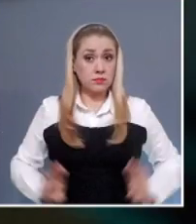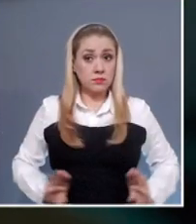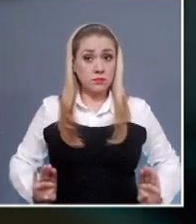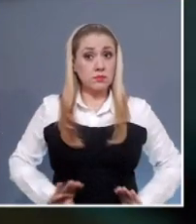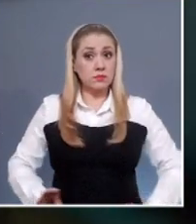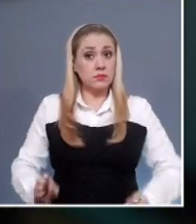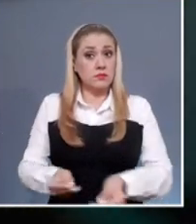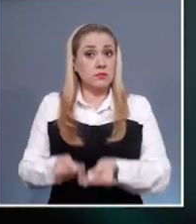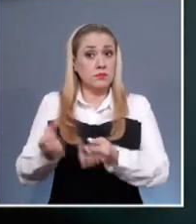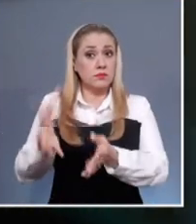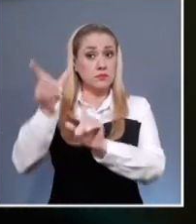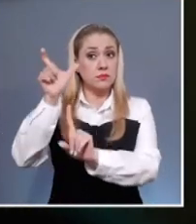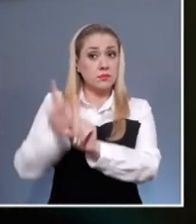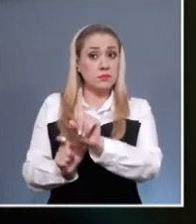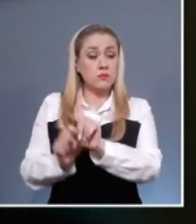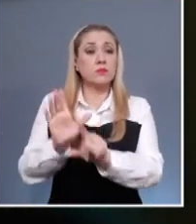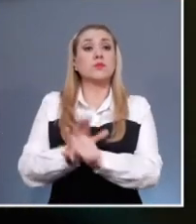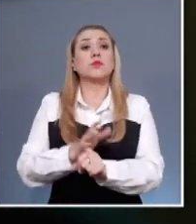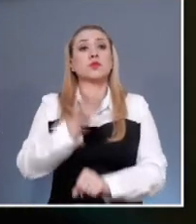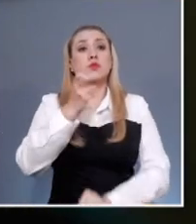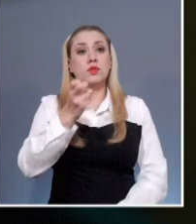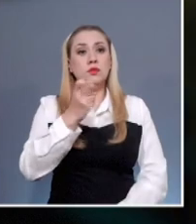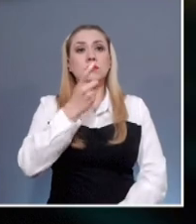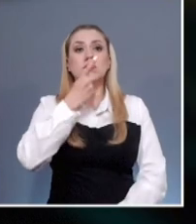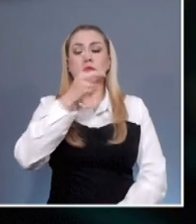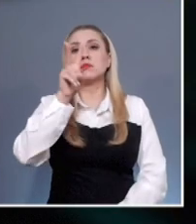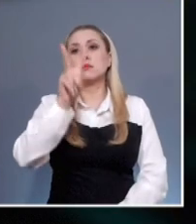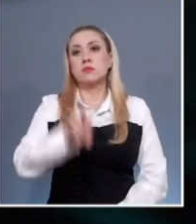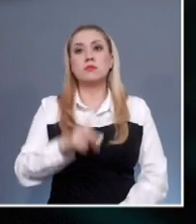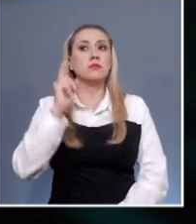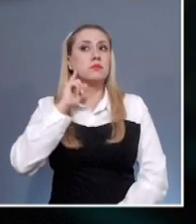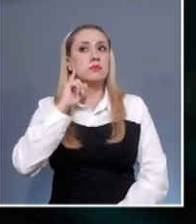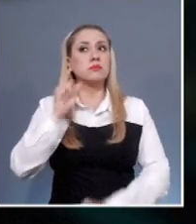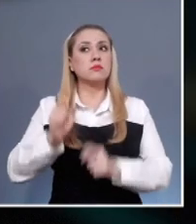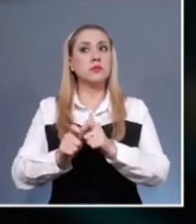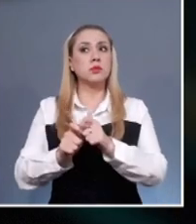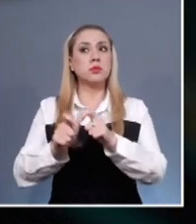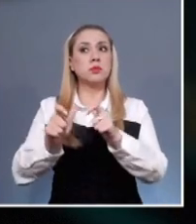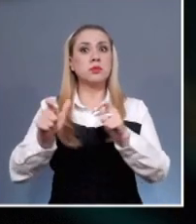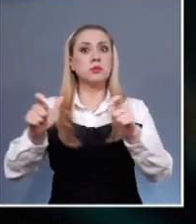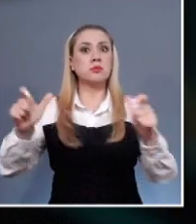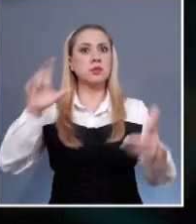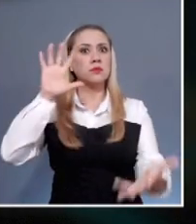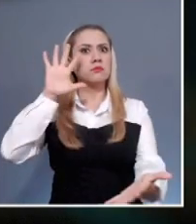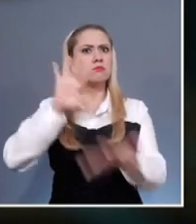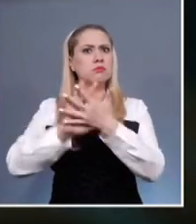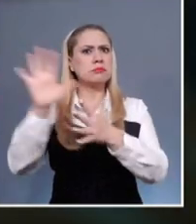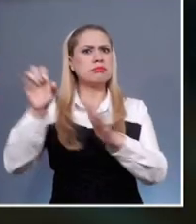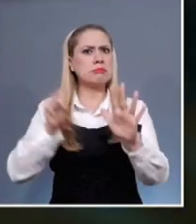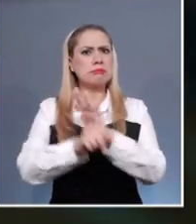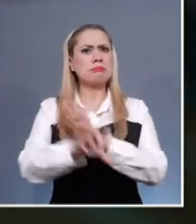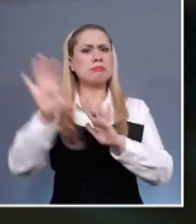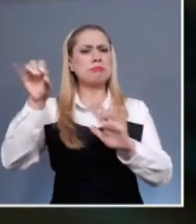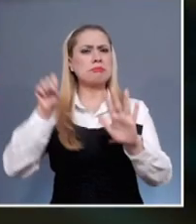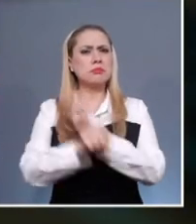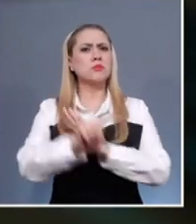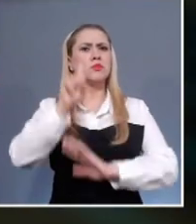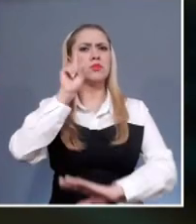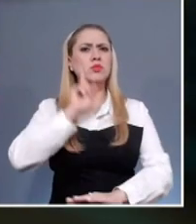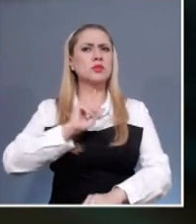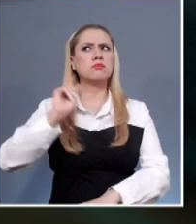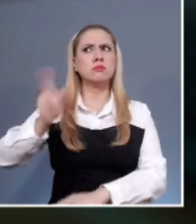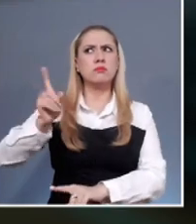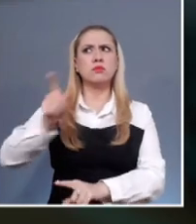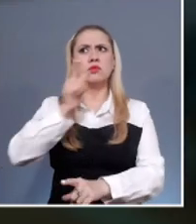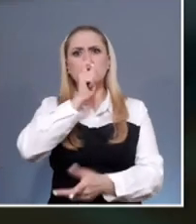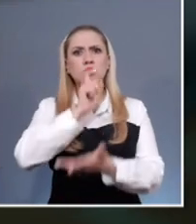anterior, podemos señalar el incremento de la población femenina en las cárceles acusadas de delitos contra la salud. Esta capacitación